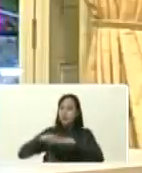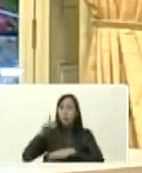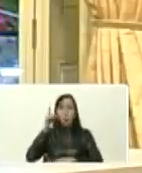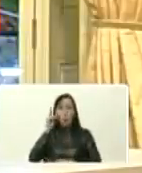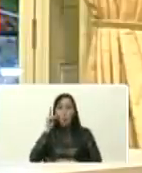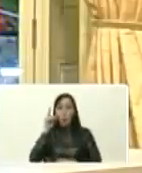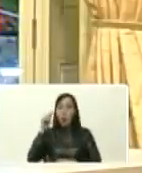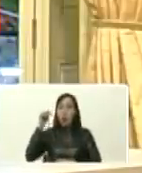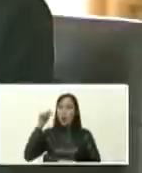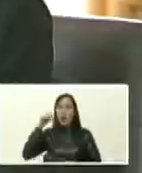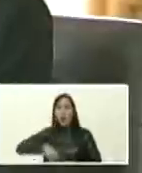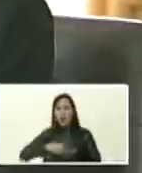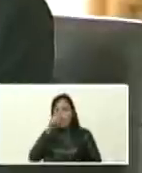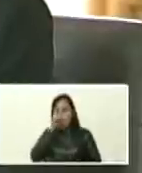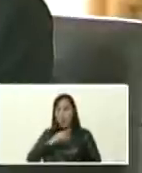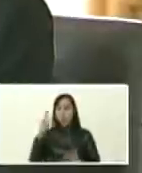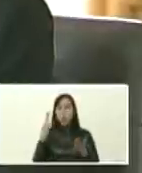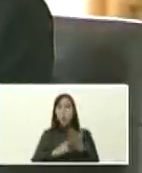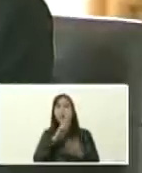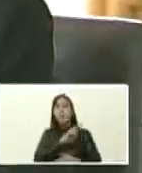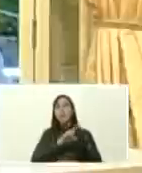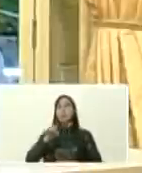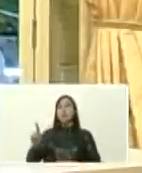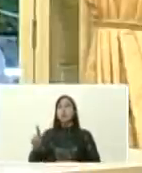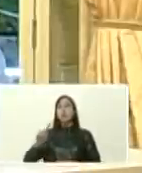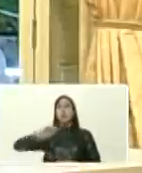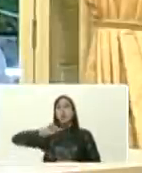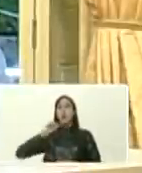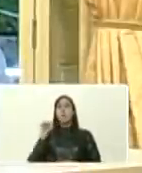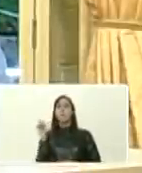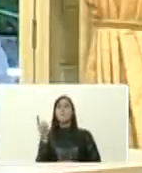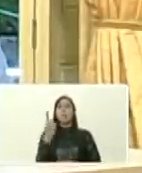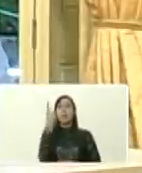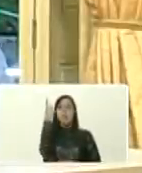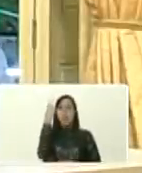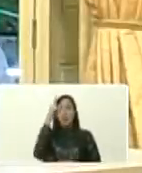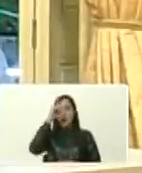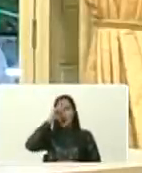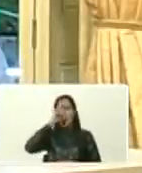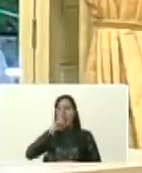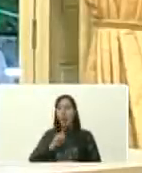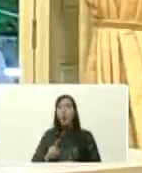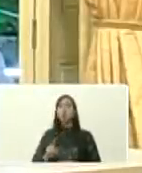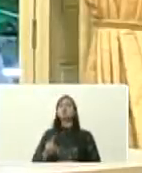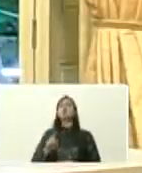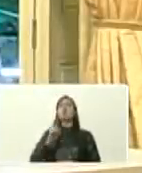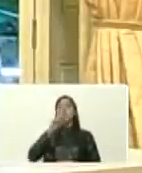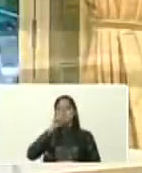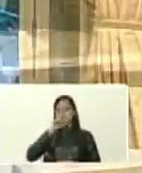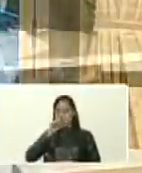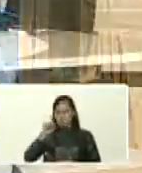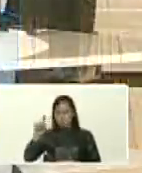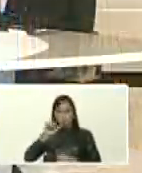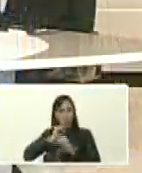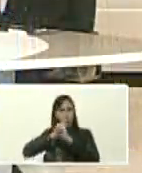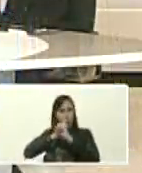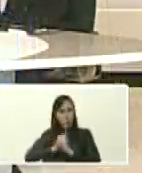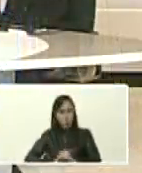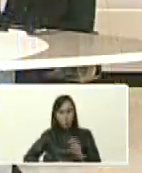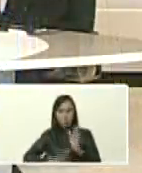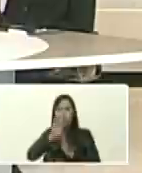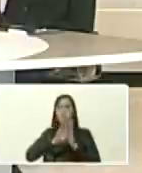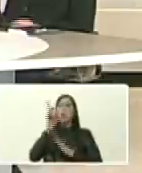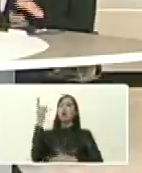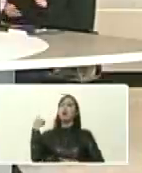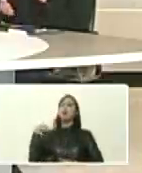el año 2021, el primer año de muchos años de crecimiento económico que vamos